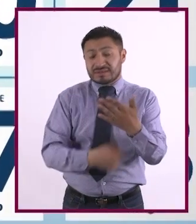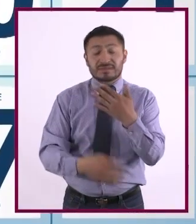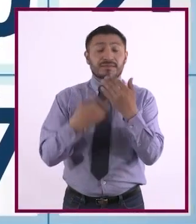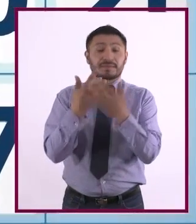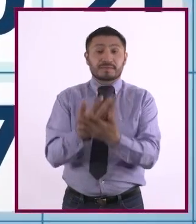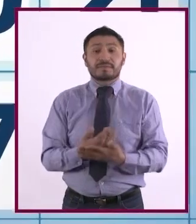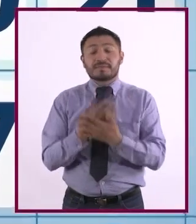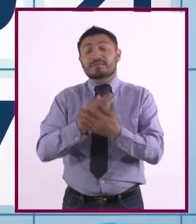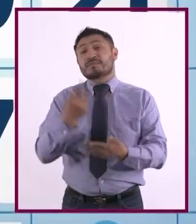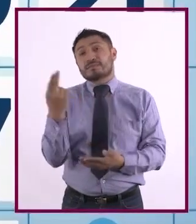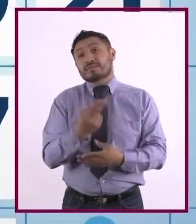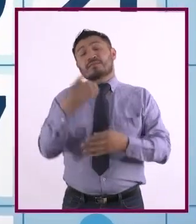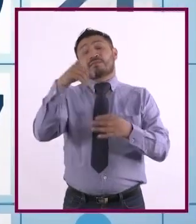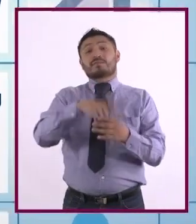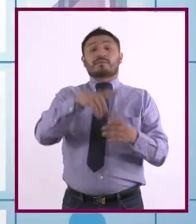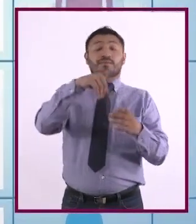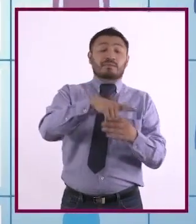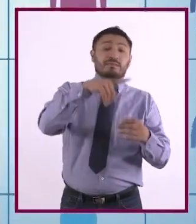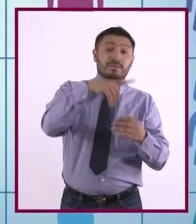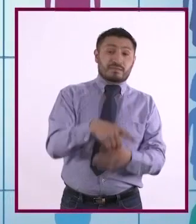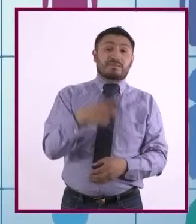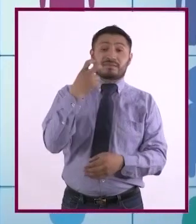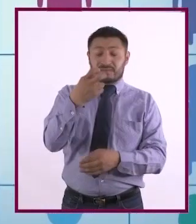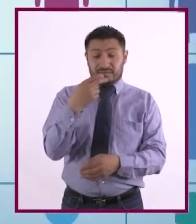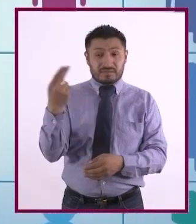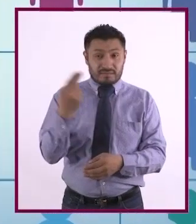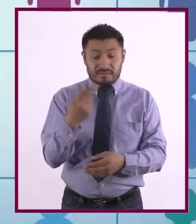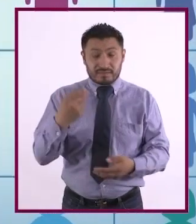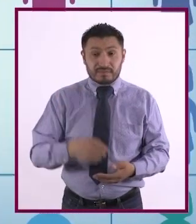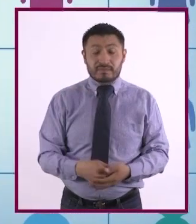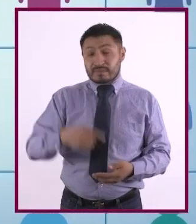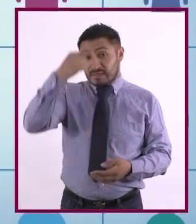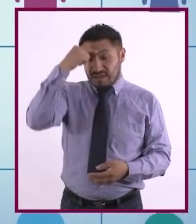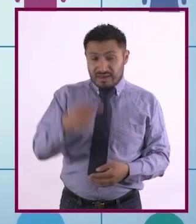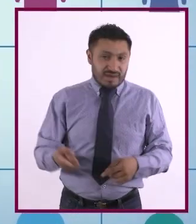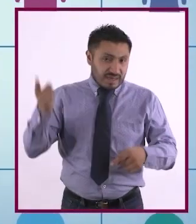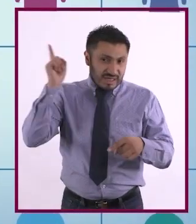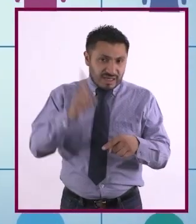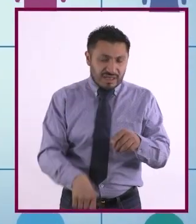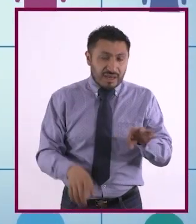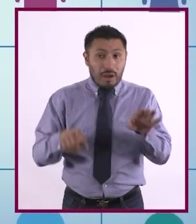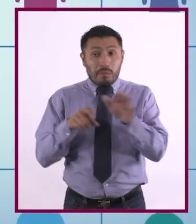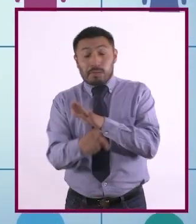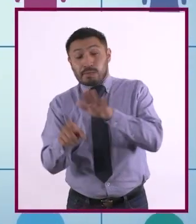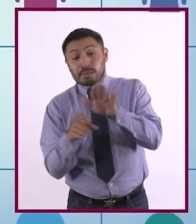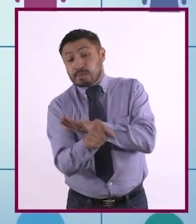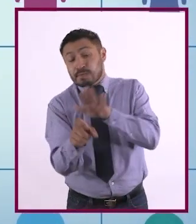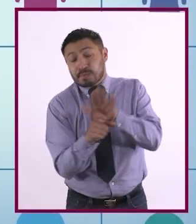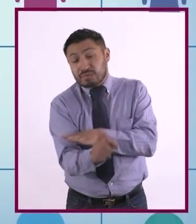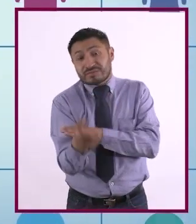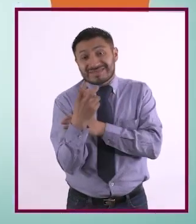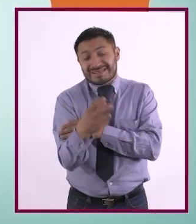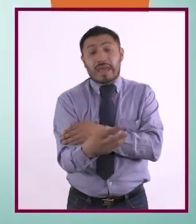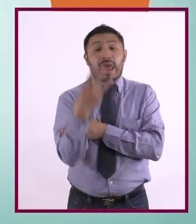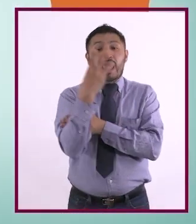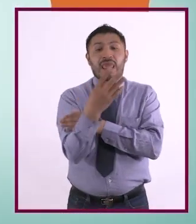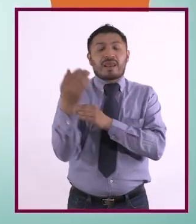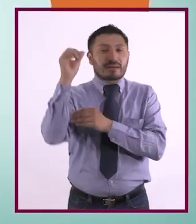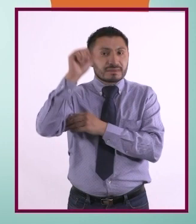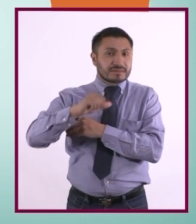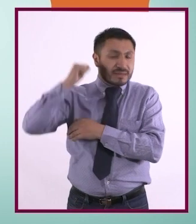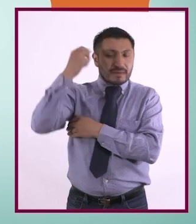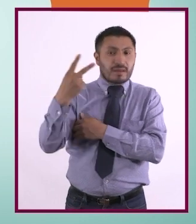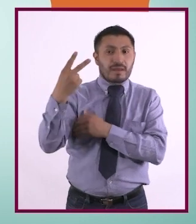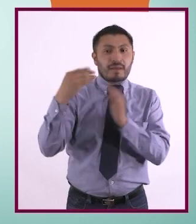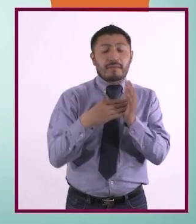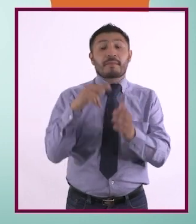con los mandatos de la Organización Mundial de la Salud, y para combatir el tráfico de órganos, el 3 de abril de 2018